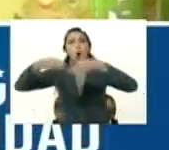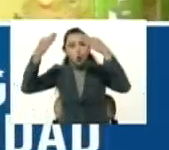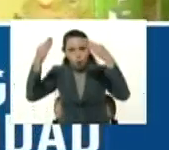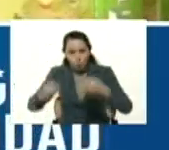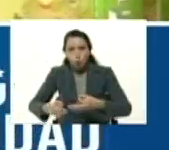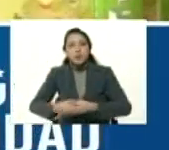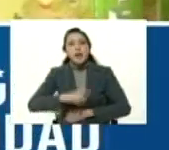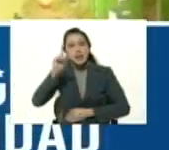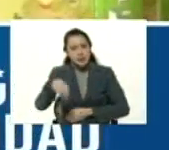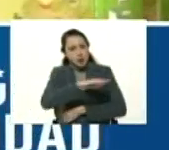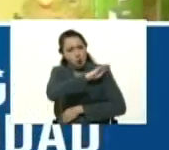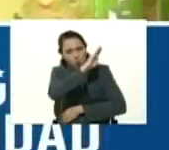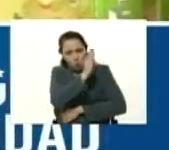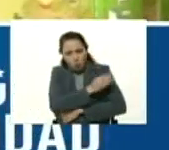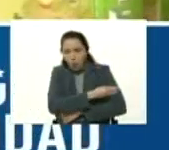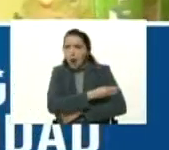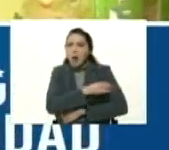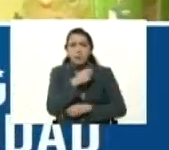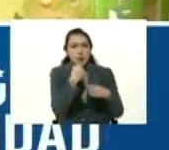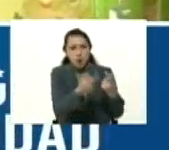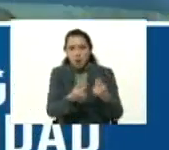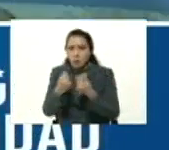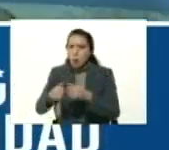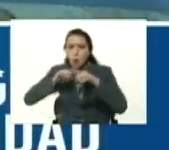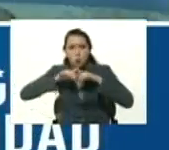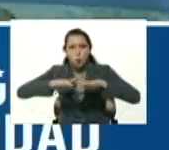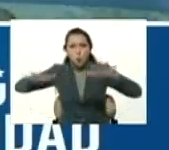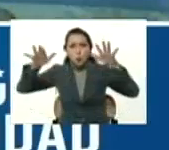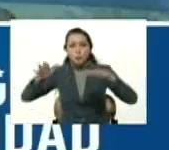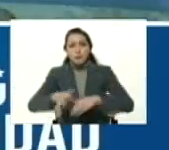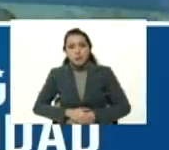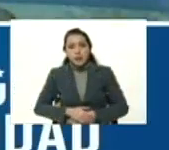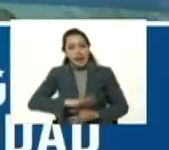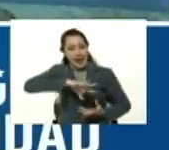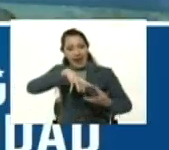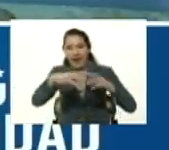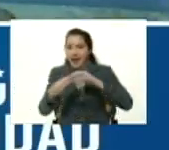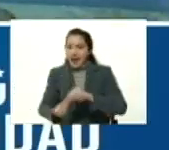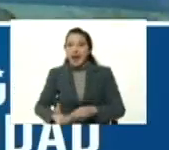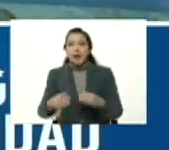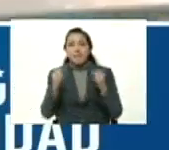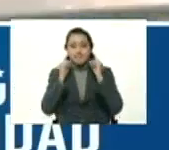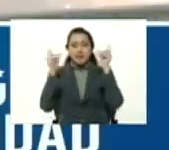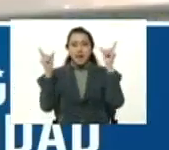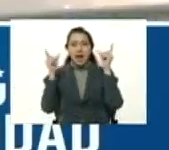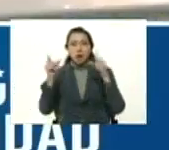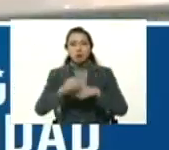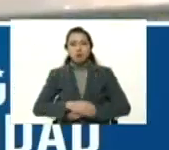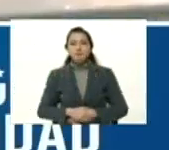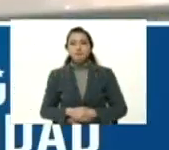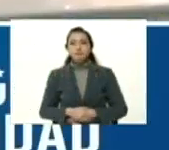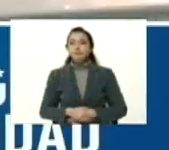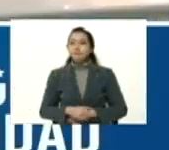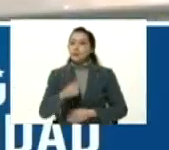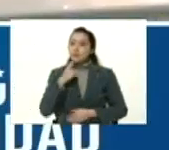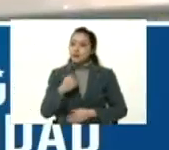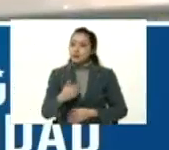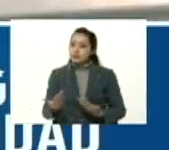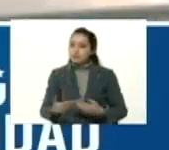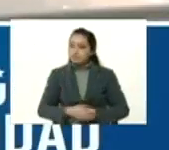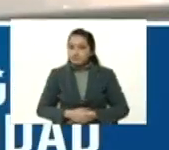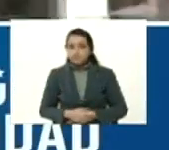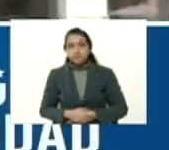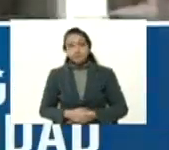fortalecimiento de los sistemas distributivos, donde el sistema CLAP es el milagro de los milagros. Así Así es, presidente. También, ¿qué me dice el Haya? También